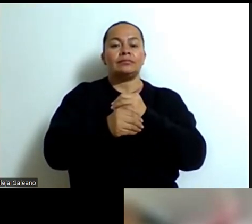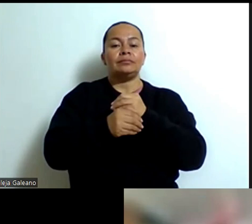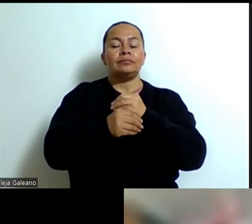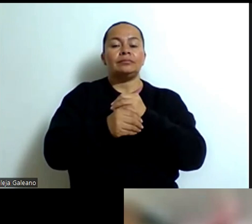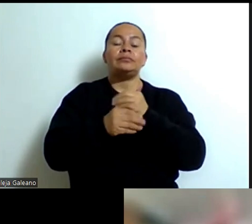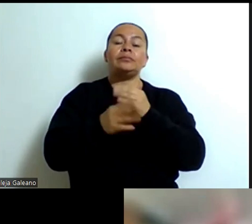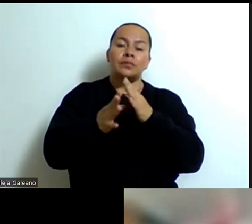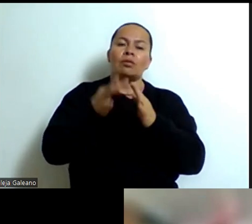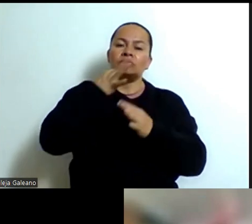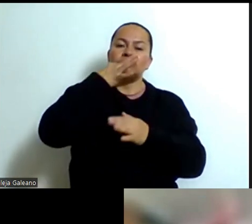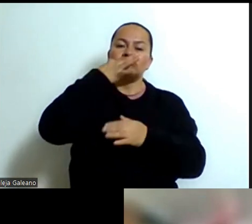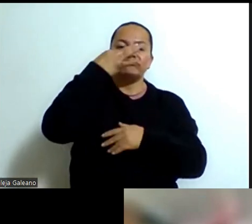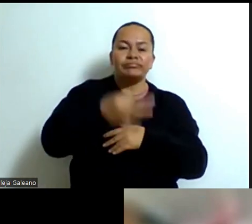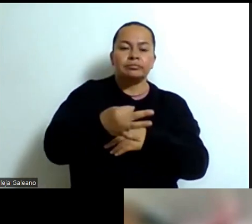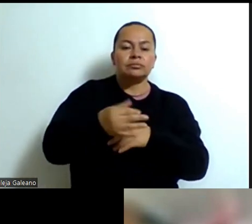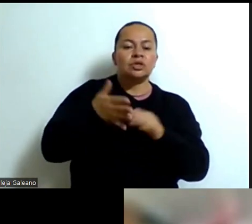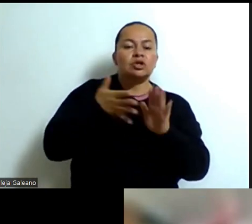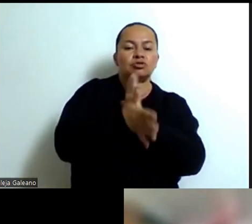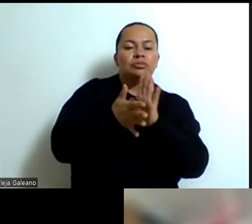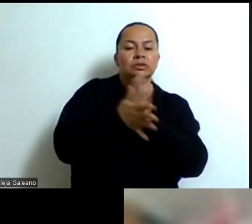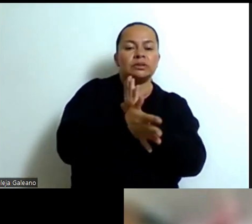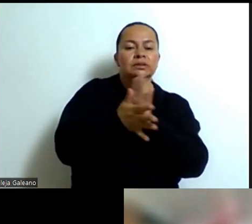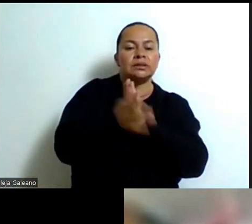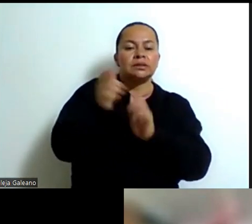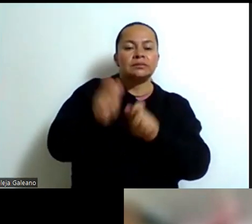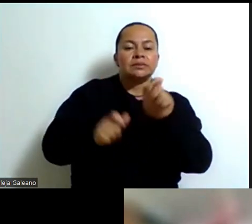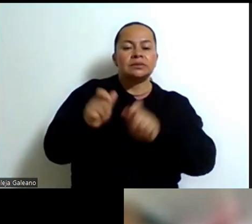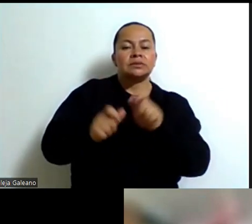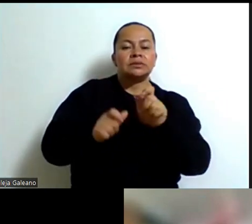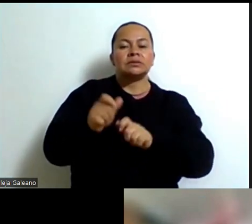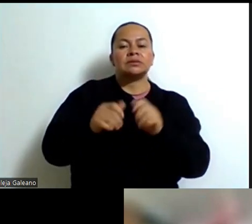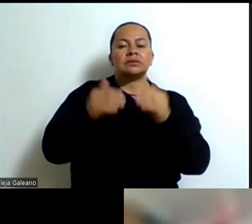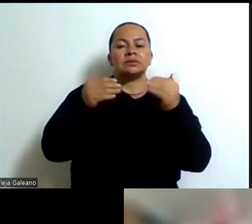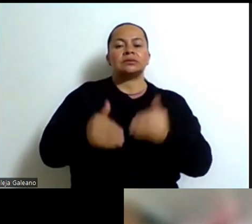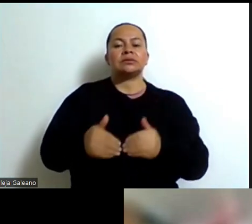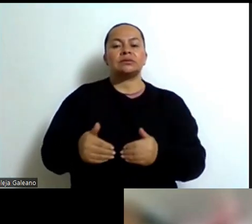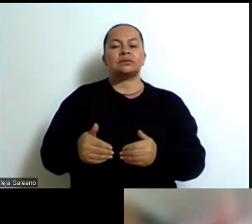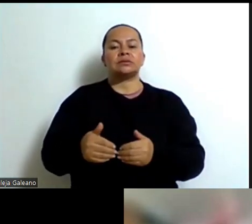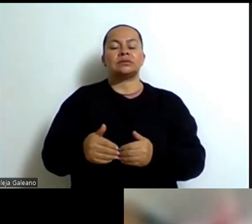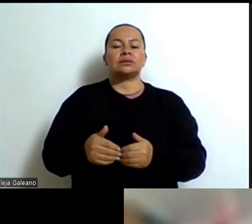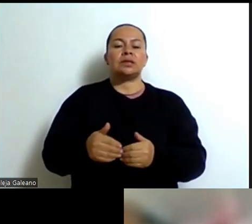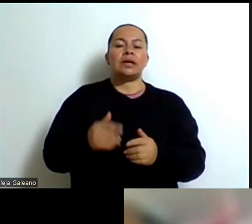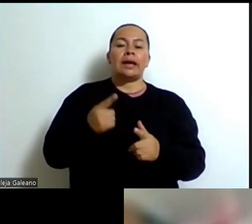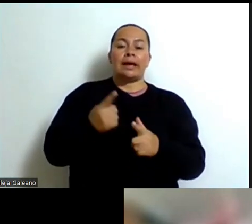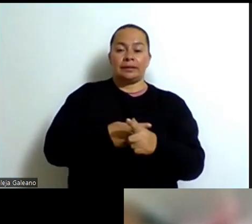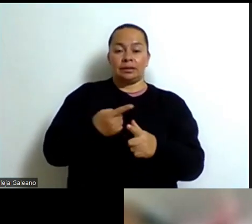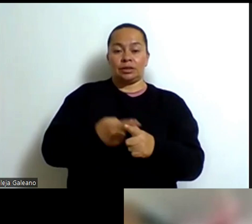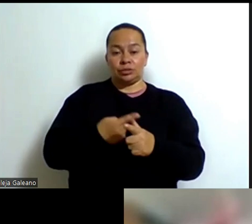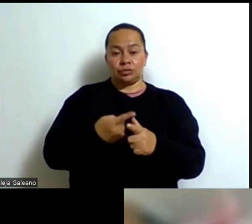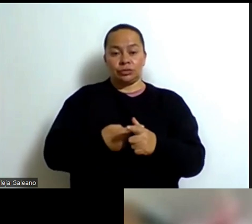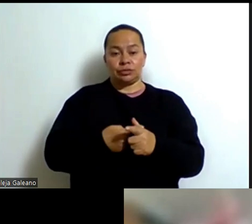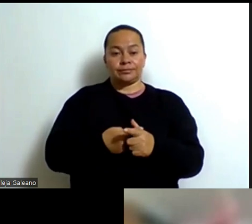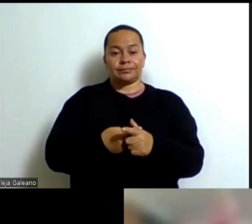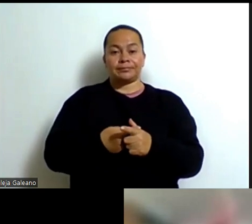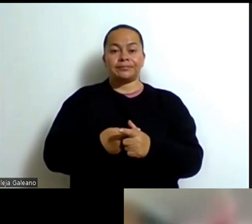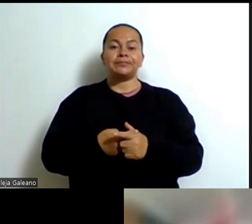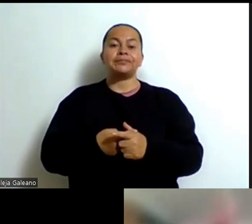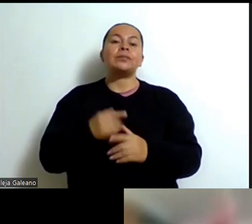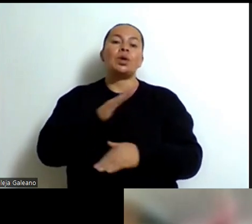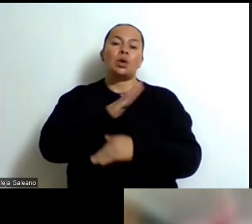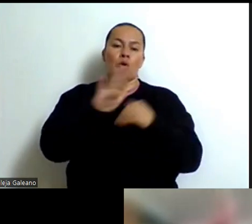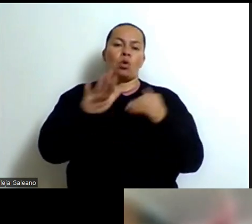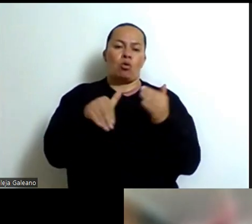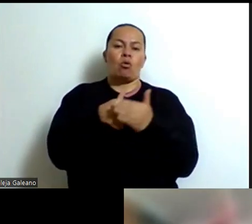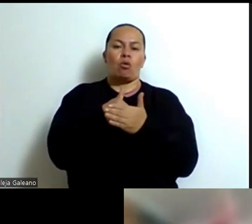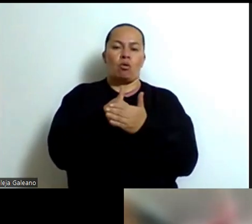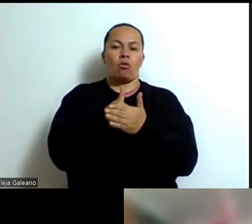la realidad que vivenciamos las personas con discapacidad entonces eh todo esto